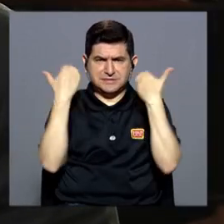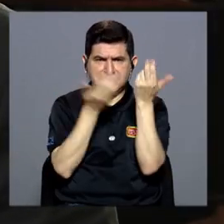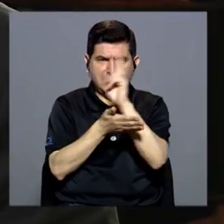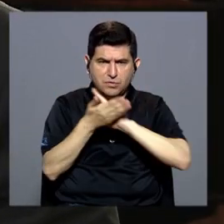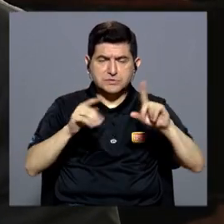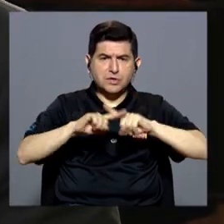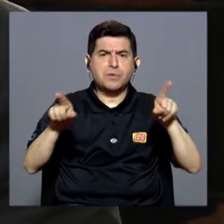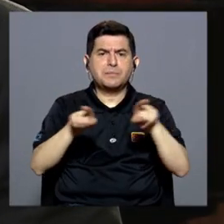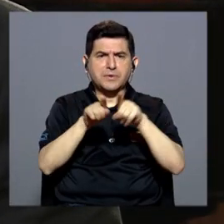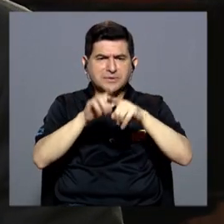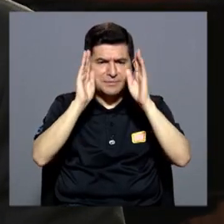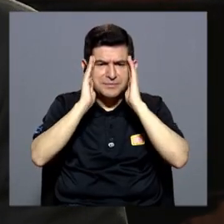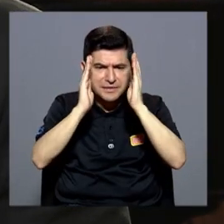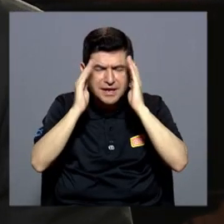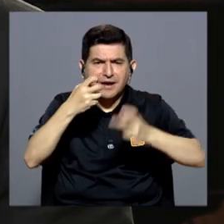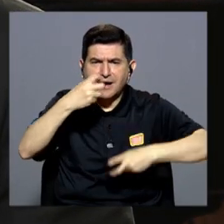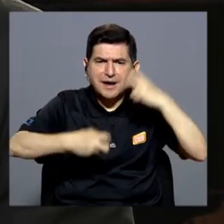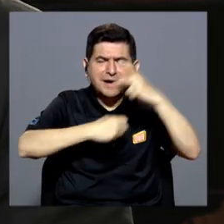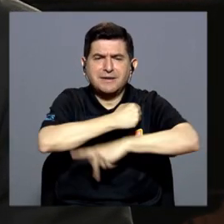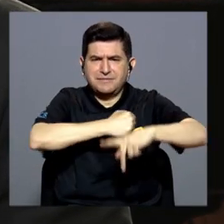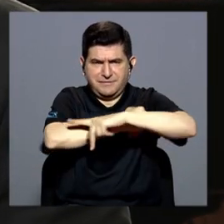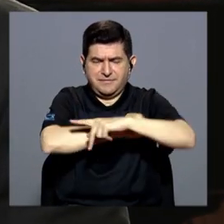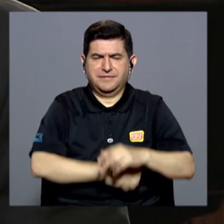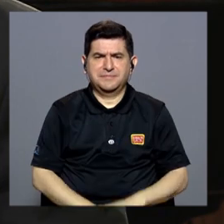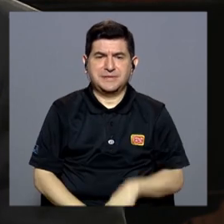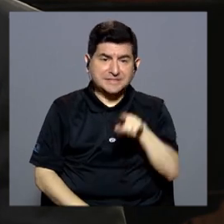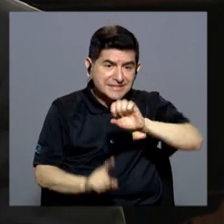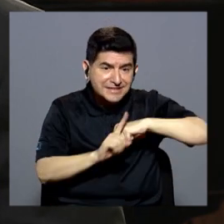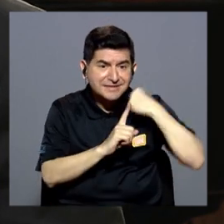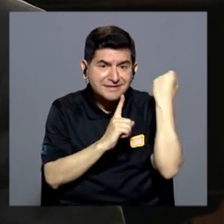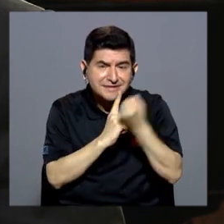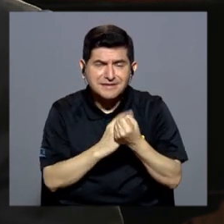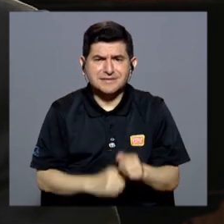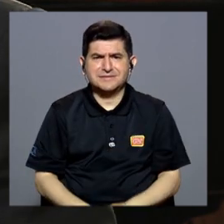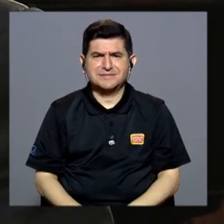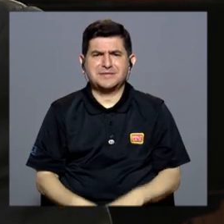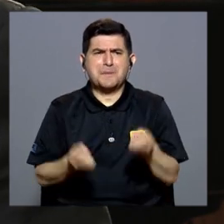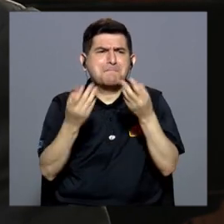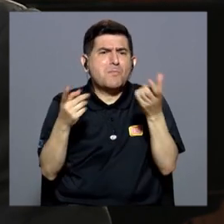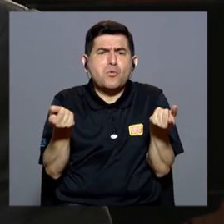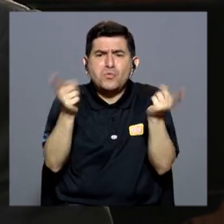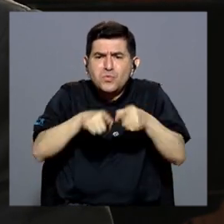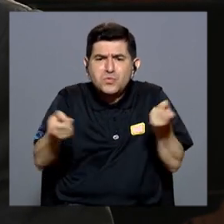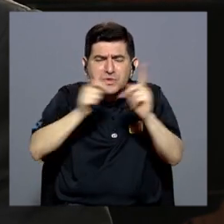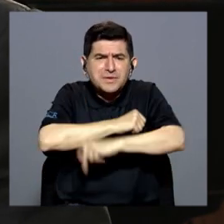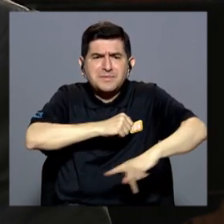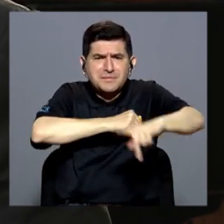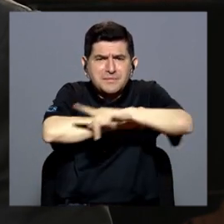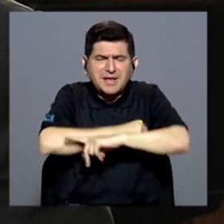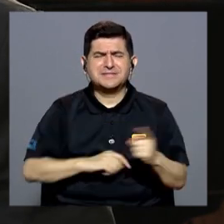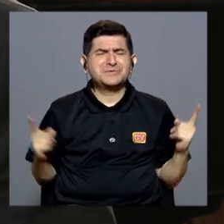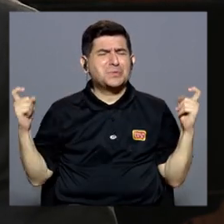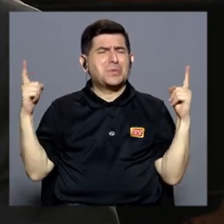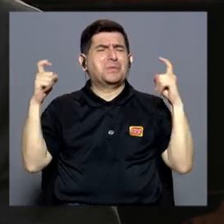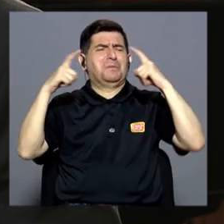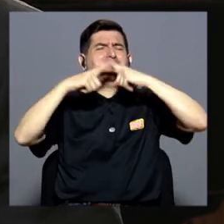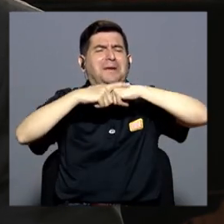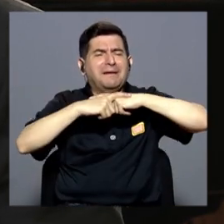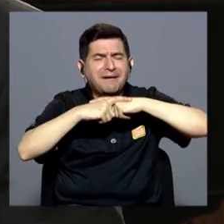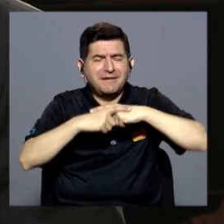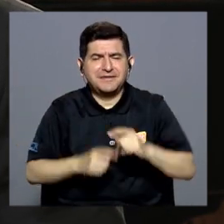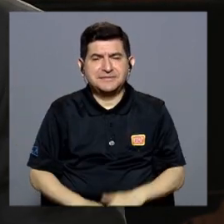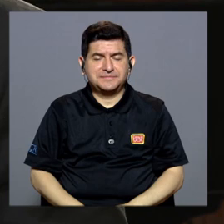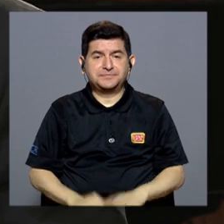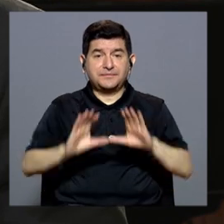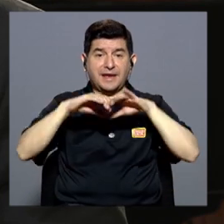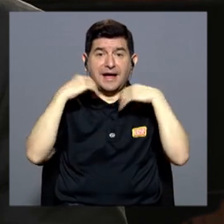marco, ¿cómo podemos decir que tanta situación que está viviendo el país, tan complicada, al